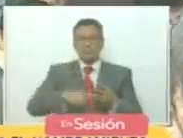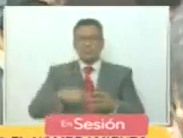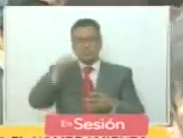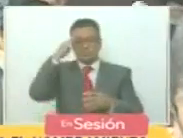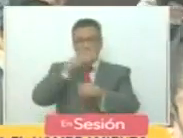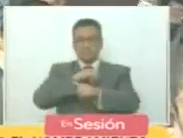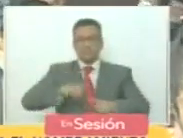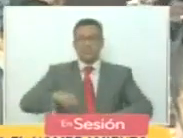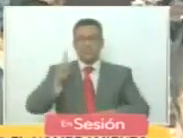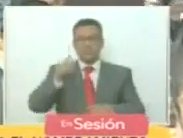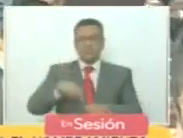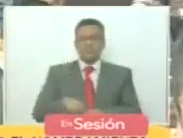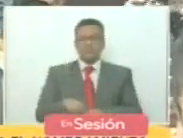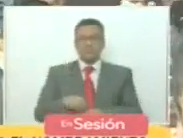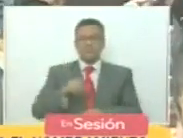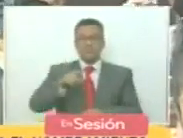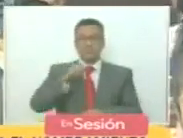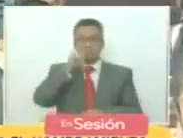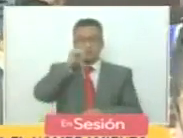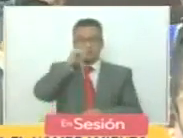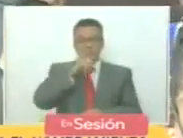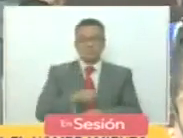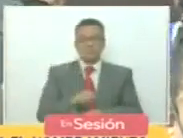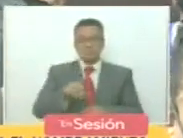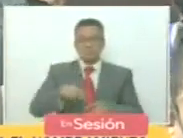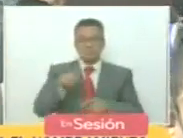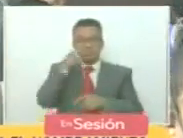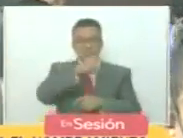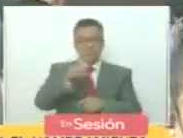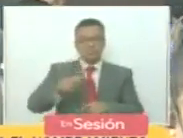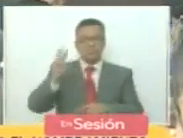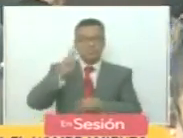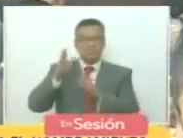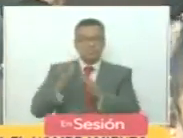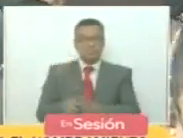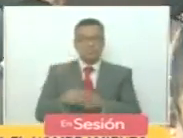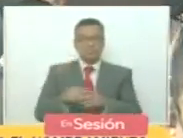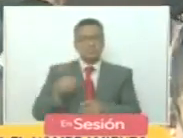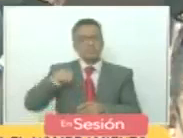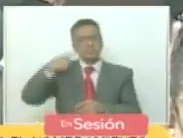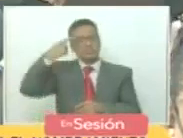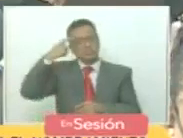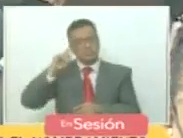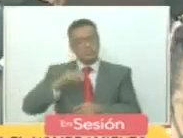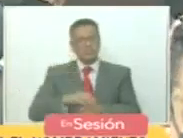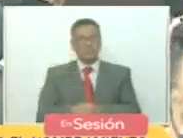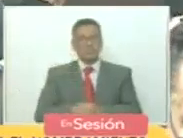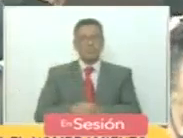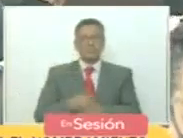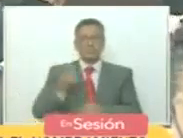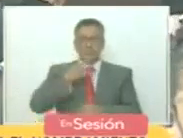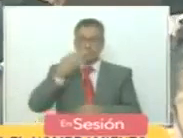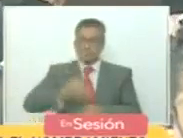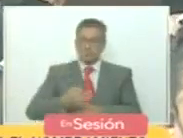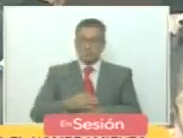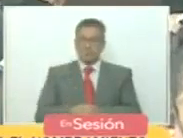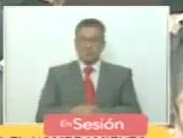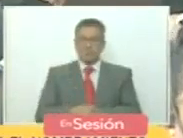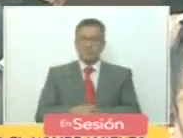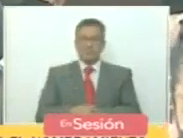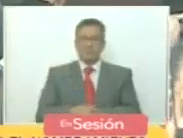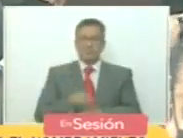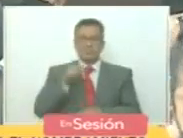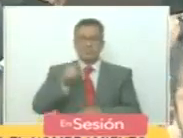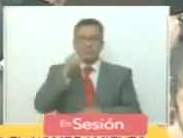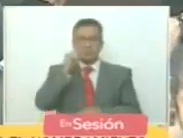militar. Por eso, que pueblo de Venezuela, creo, estoy convencido